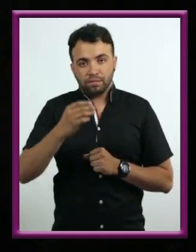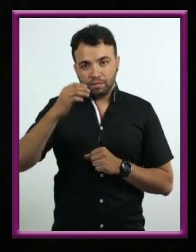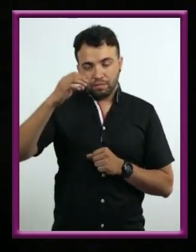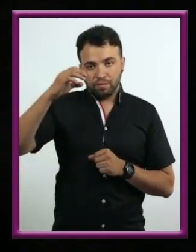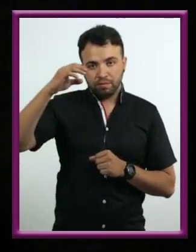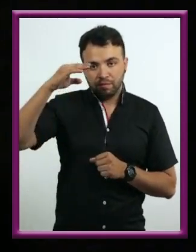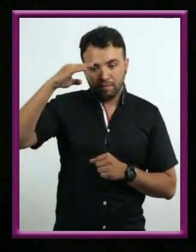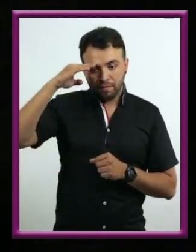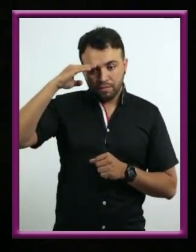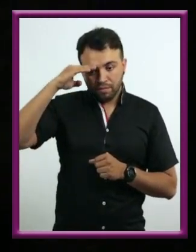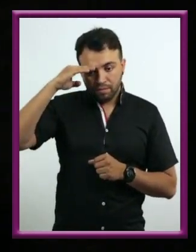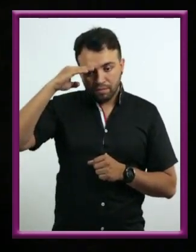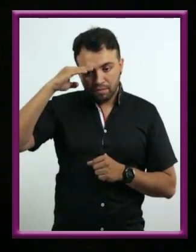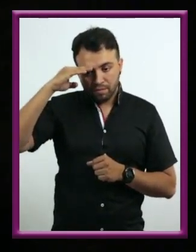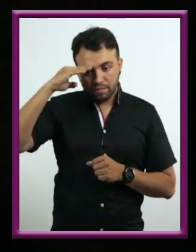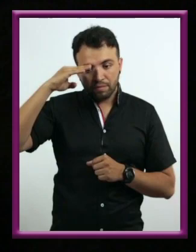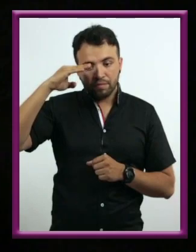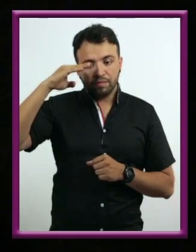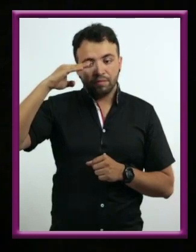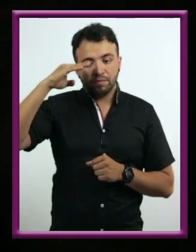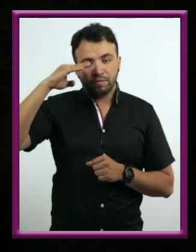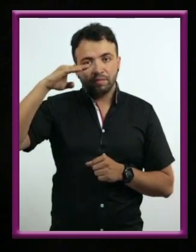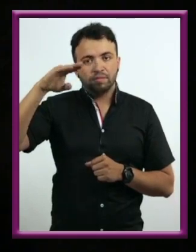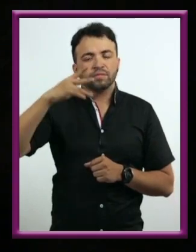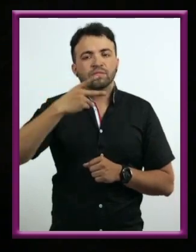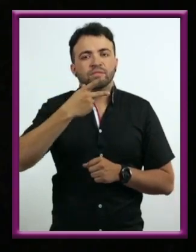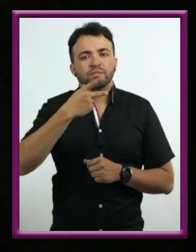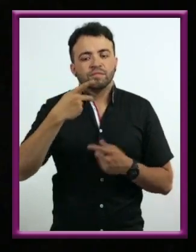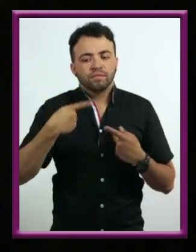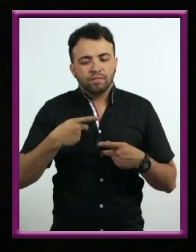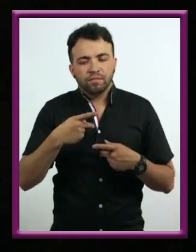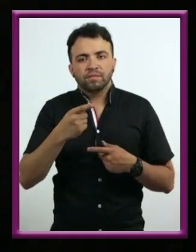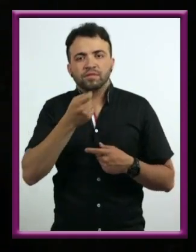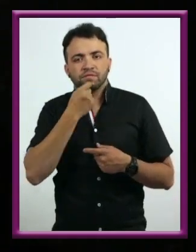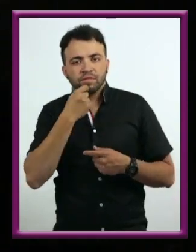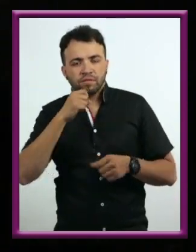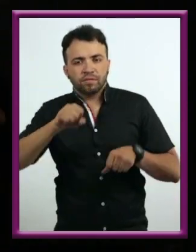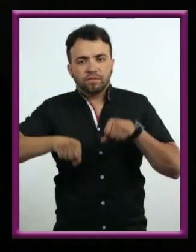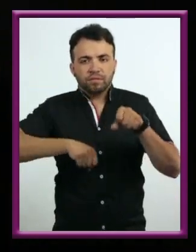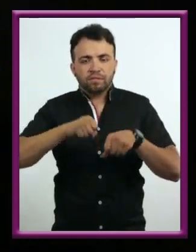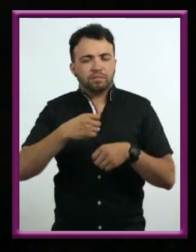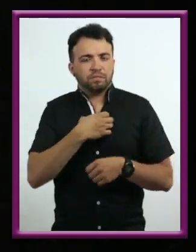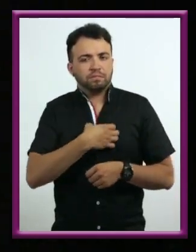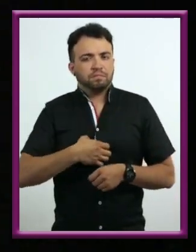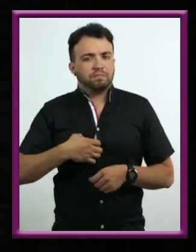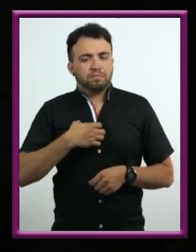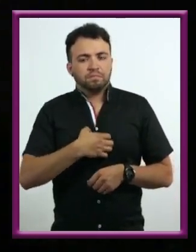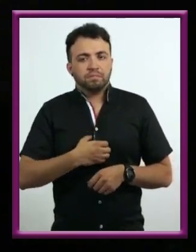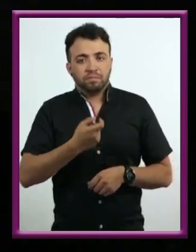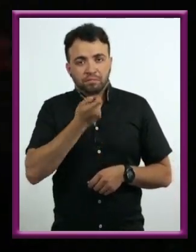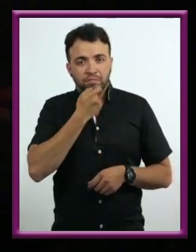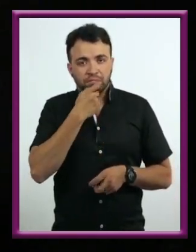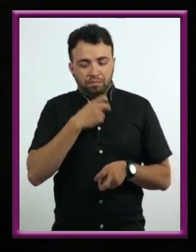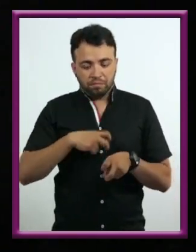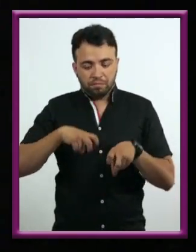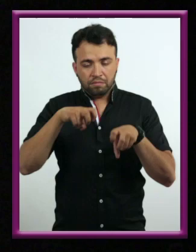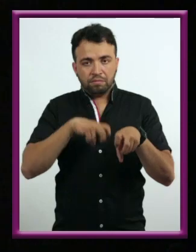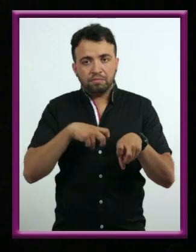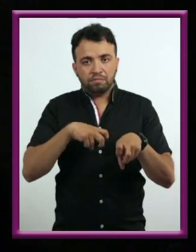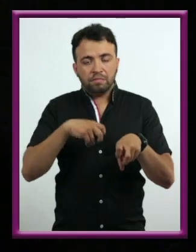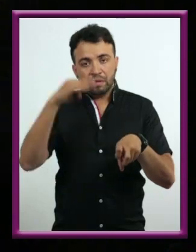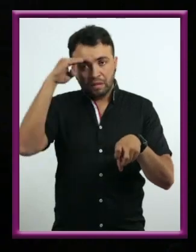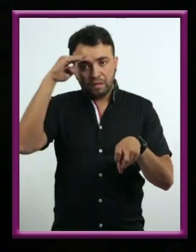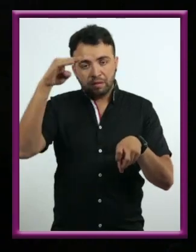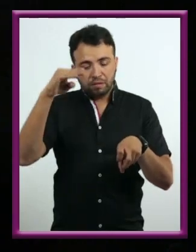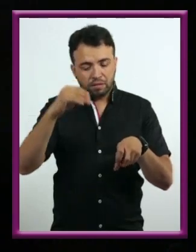al lado de él. Pasaron por un pueblo y toda la gente comenzó a murmurar. ¡Ay, qué niño tan malo! ¿Cómo permite que el pobre señor vaya